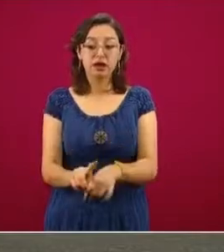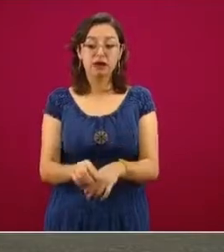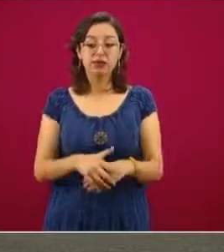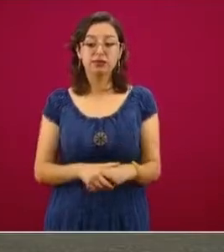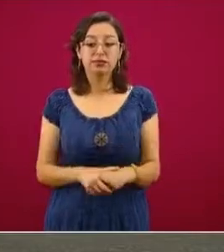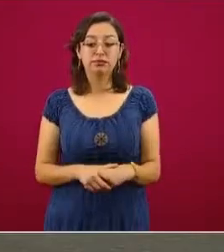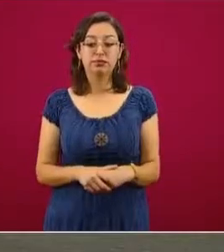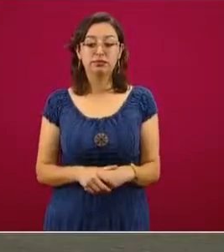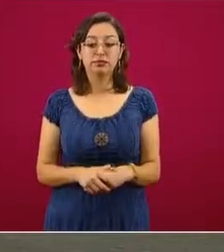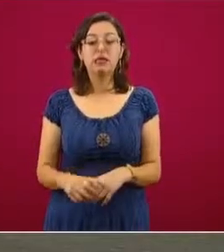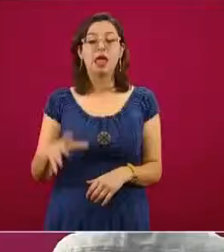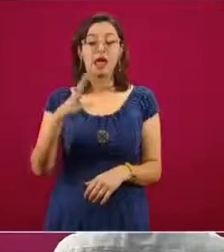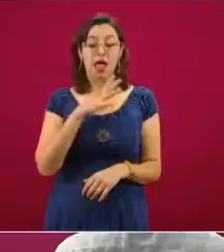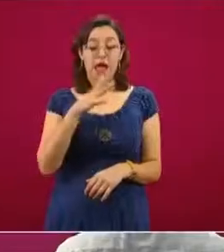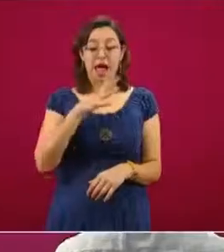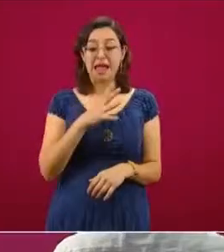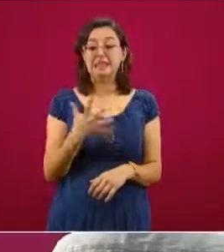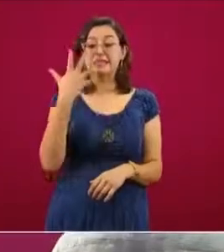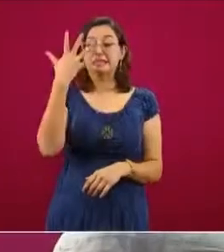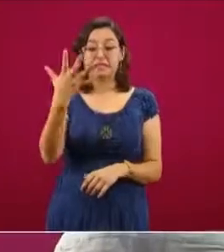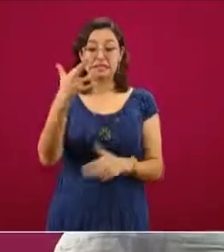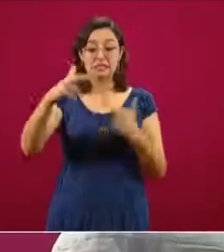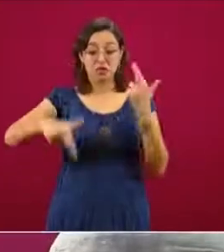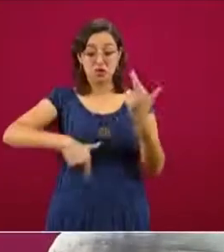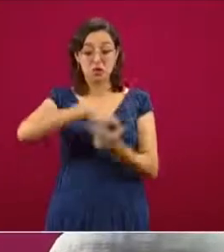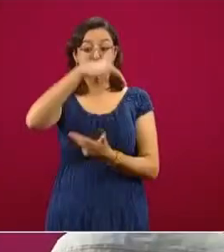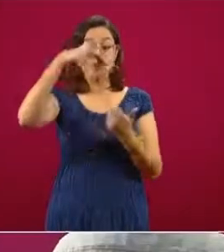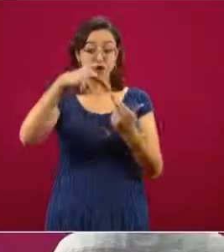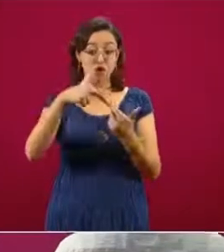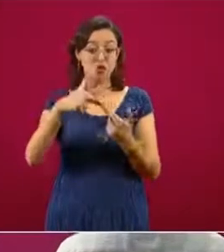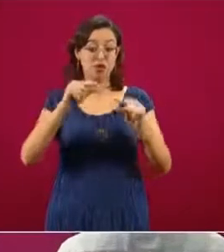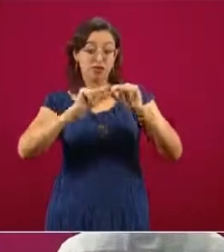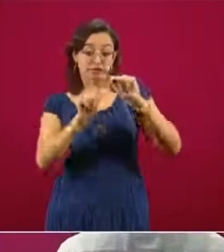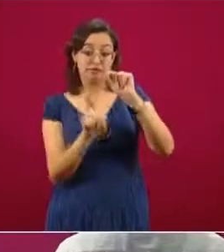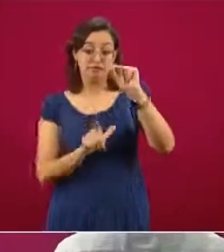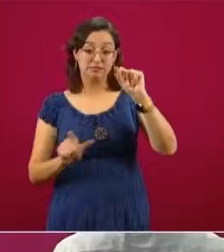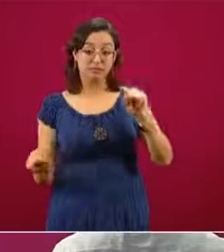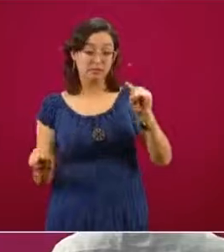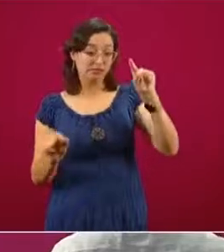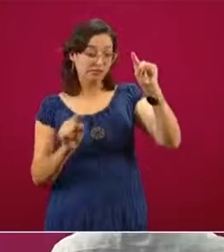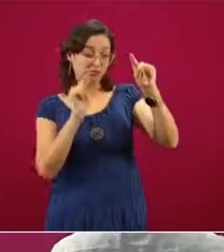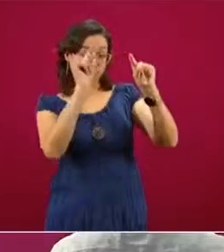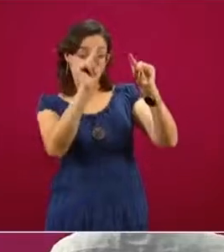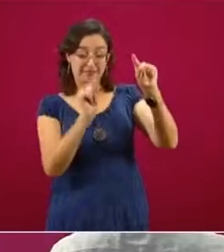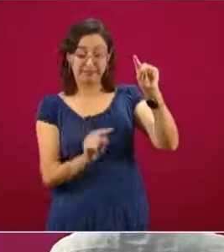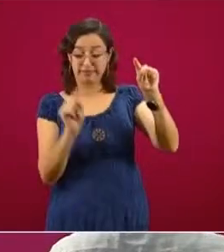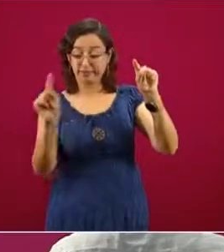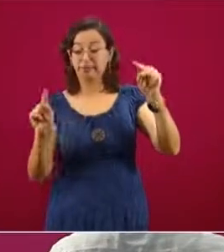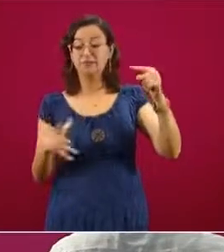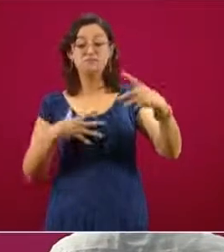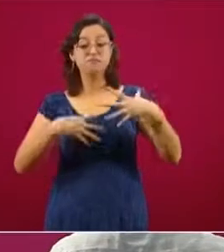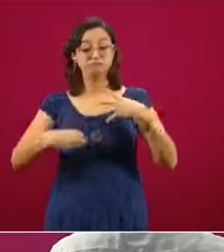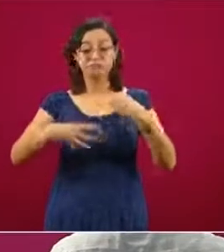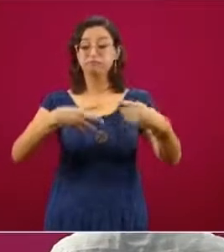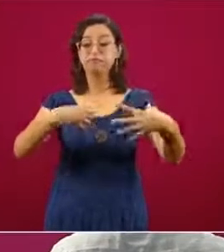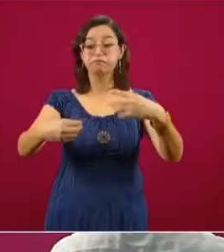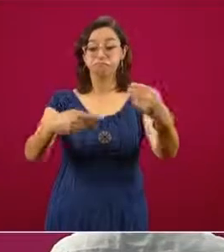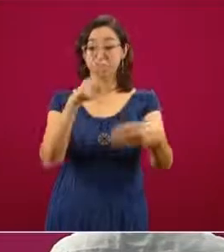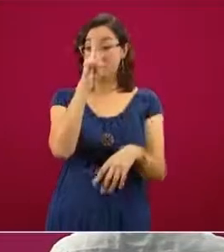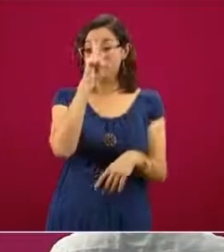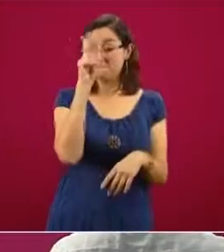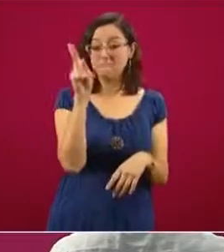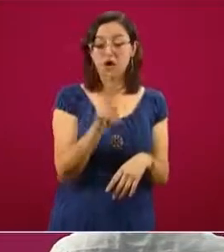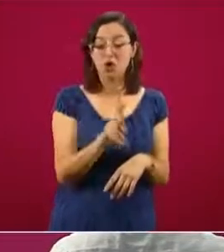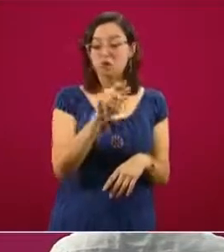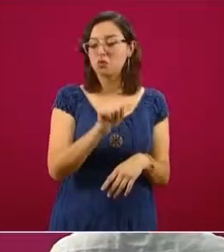5 áreas del país o 5 zonas del país en donde existe alta transmisión, y en el resto